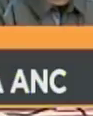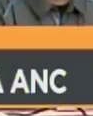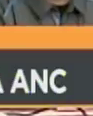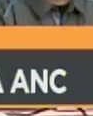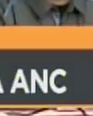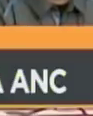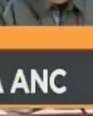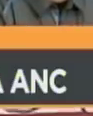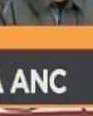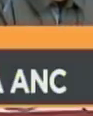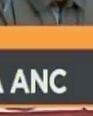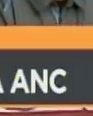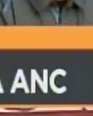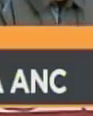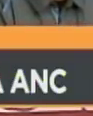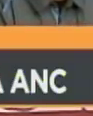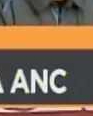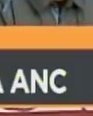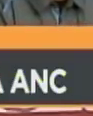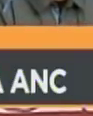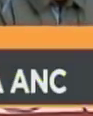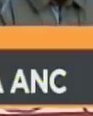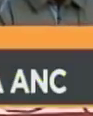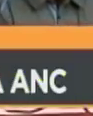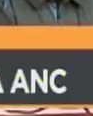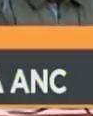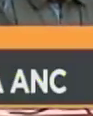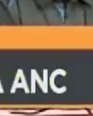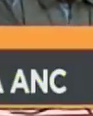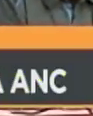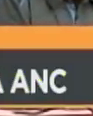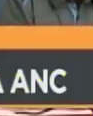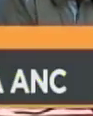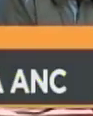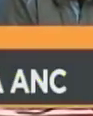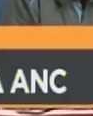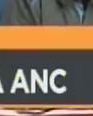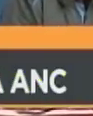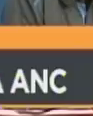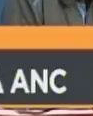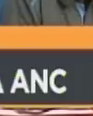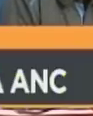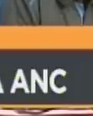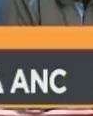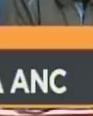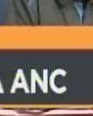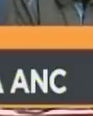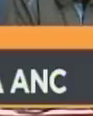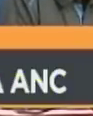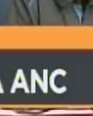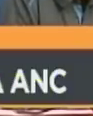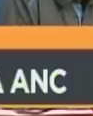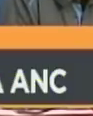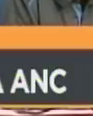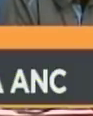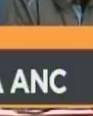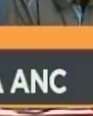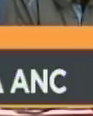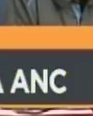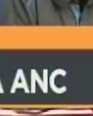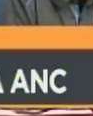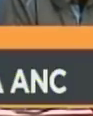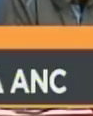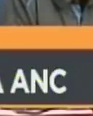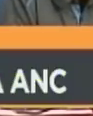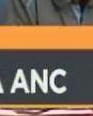Colombia, bueno, ¿quiénes hicieron esa constitución? La burguesía, la oligarquía. O en Chile está vigente